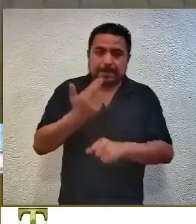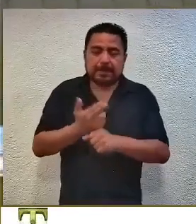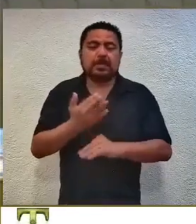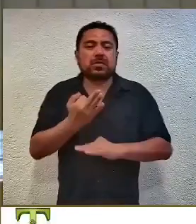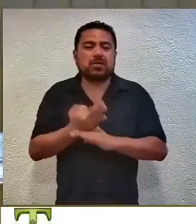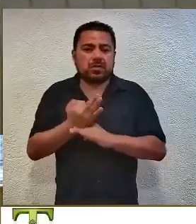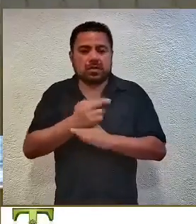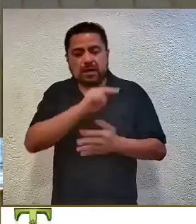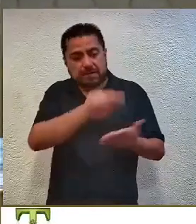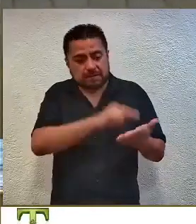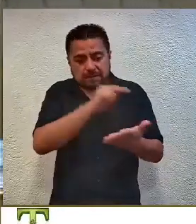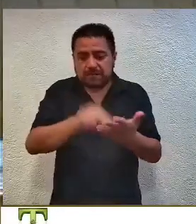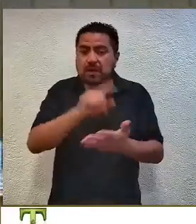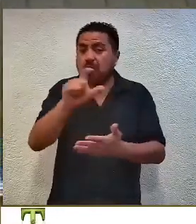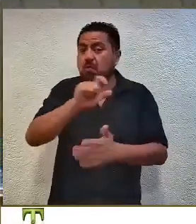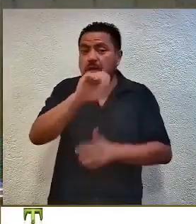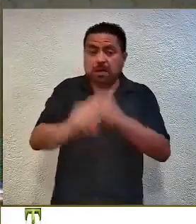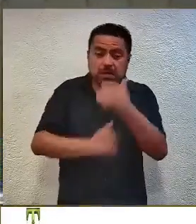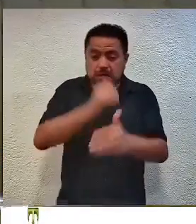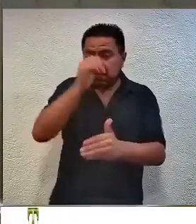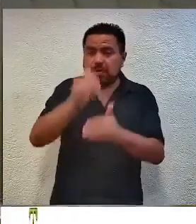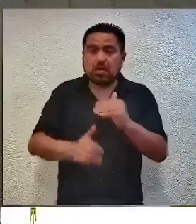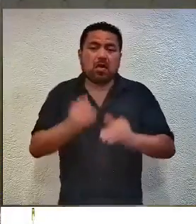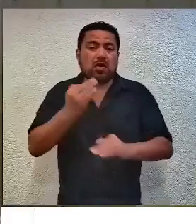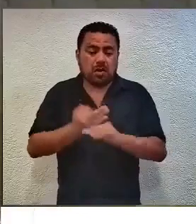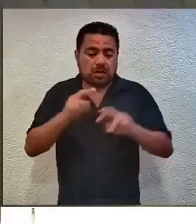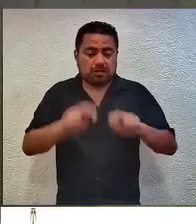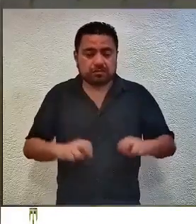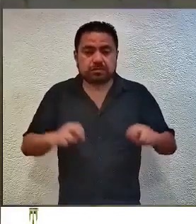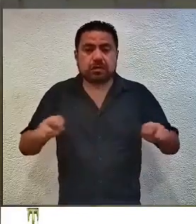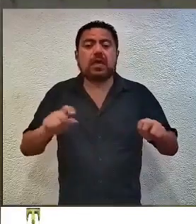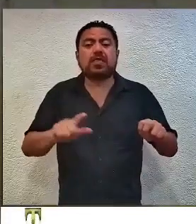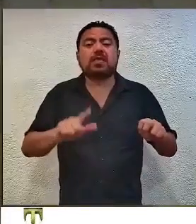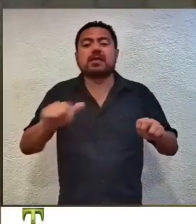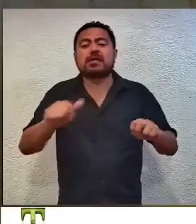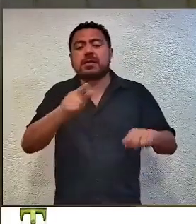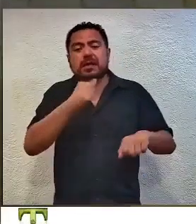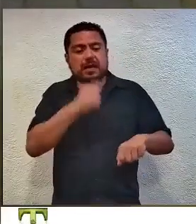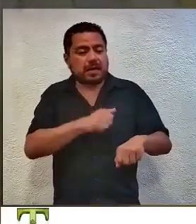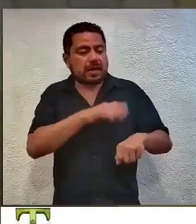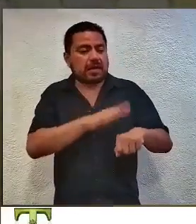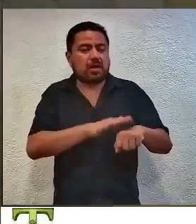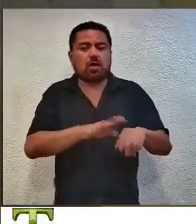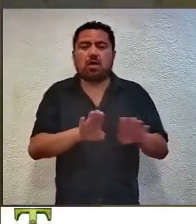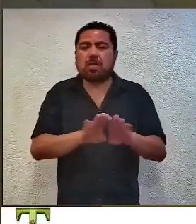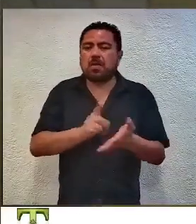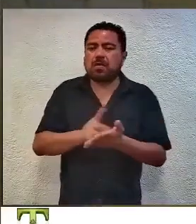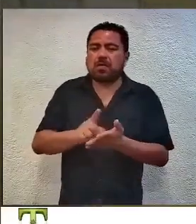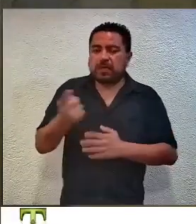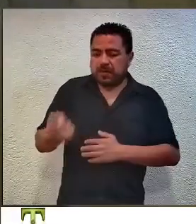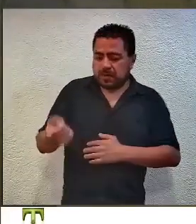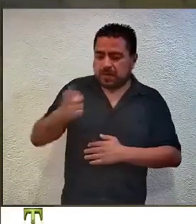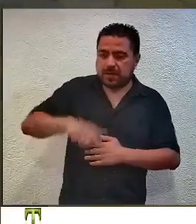Sírvase recabar las firmas a la conclusión de la presente sesión y en consecuencia notificarse como en derecho corresponda.